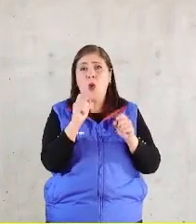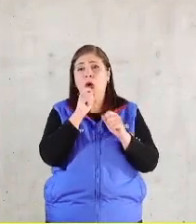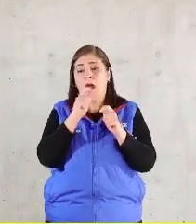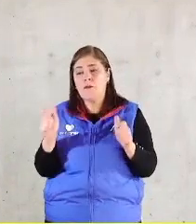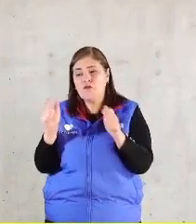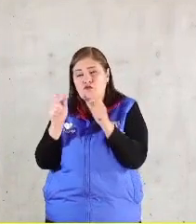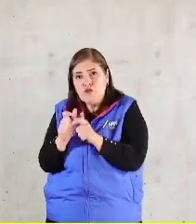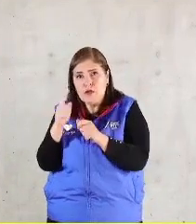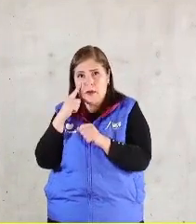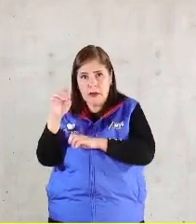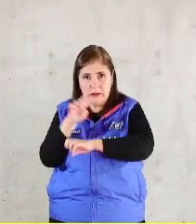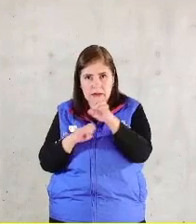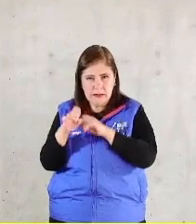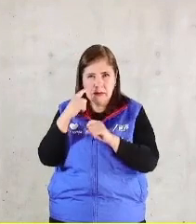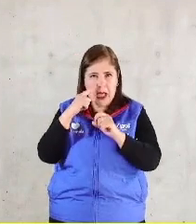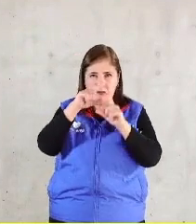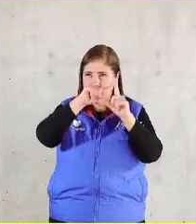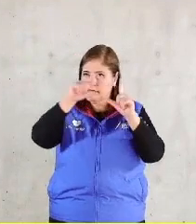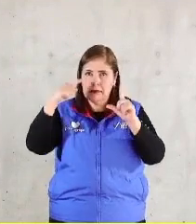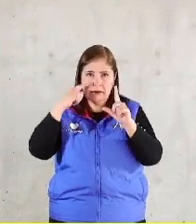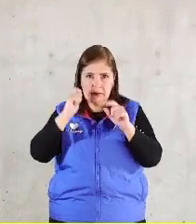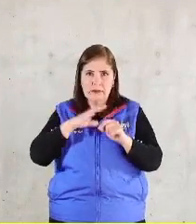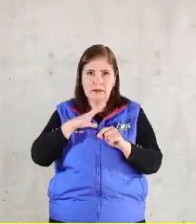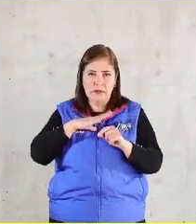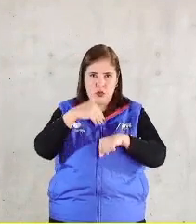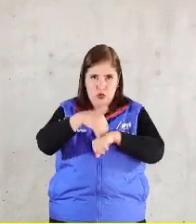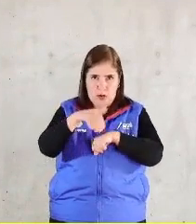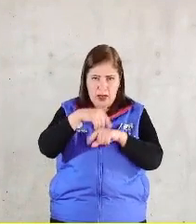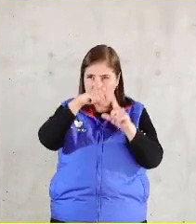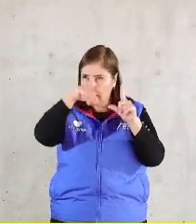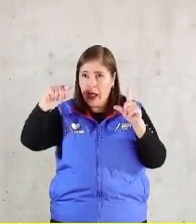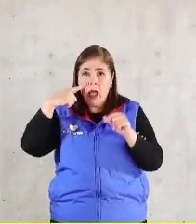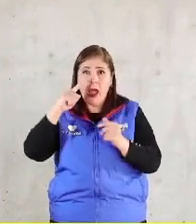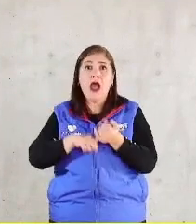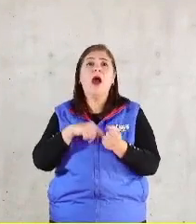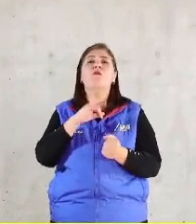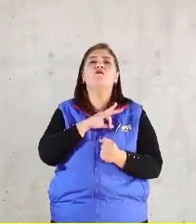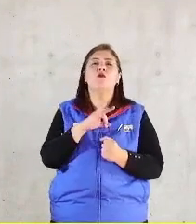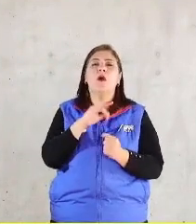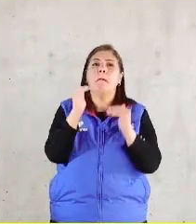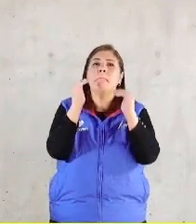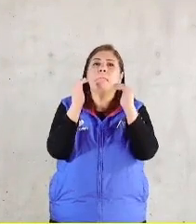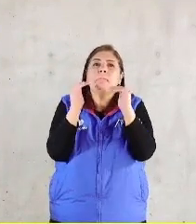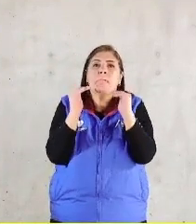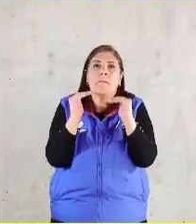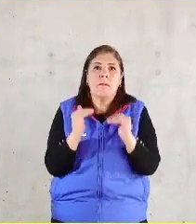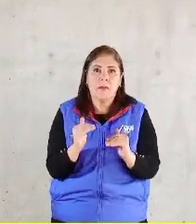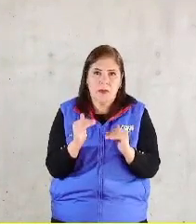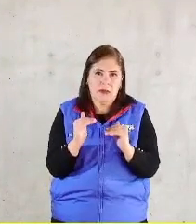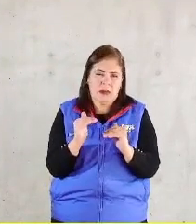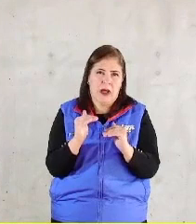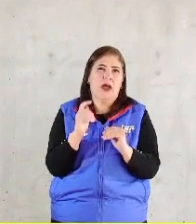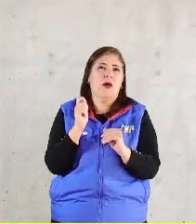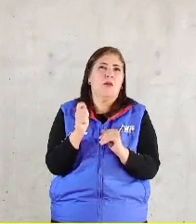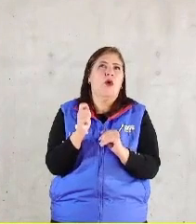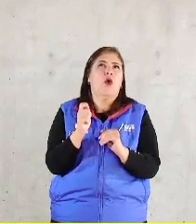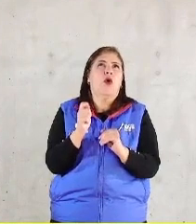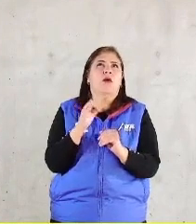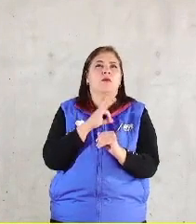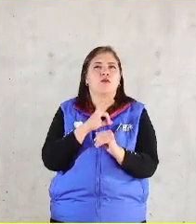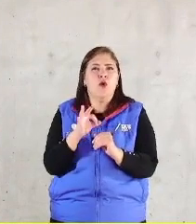pequeñas, como podemos ver ahí en la gráfica, también están muy por debajo de los promedios en lo que es consumo